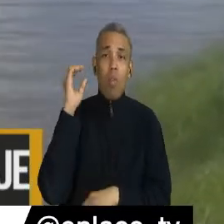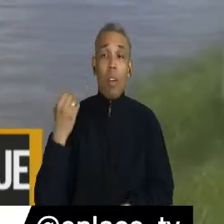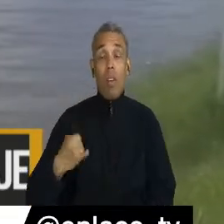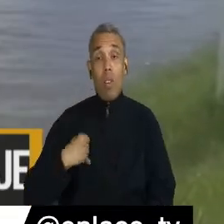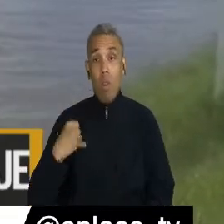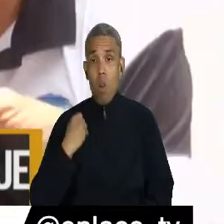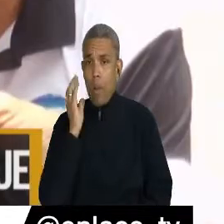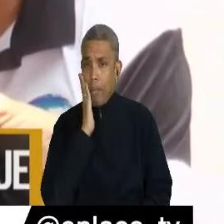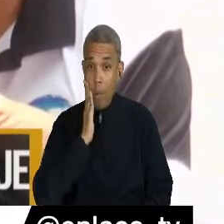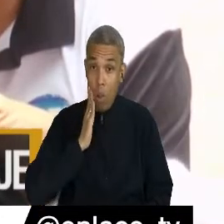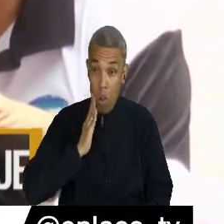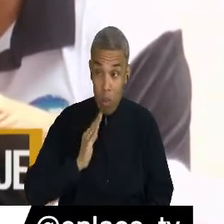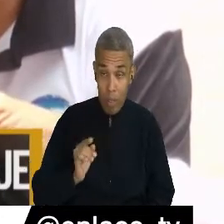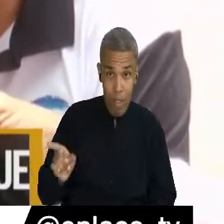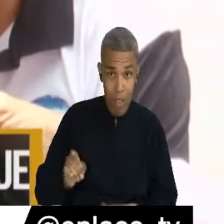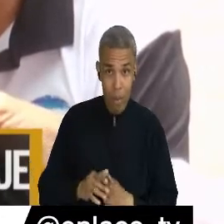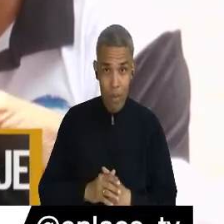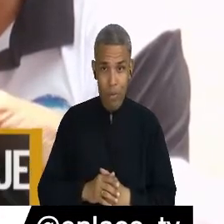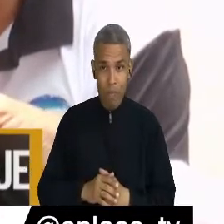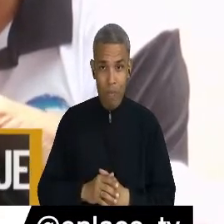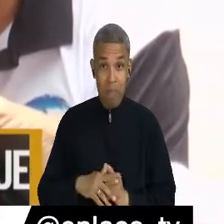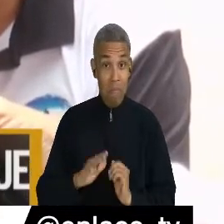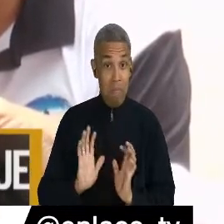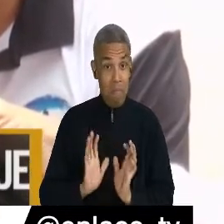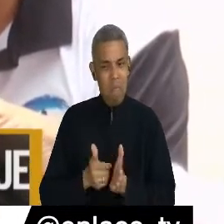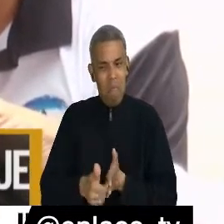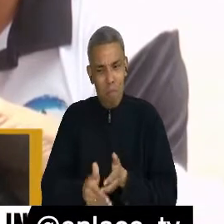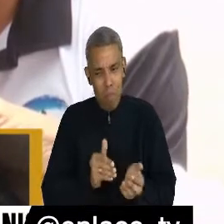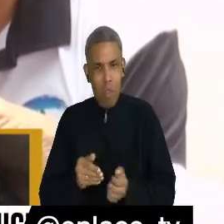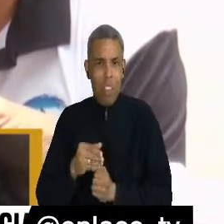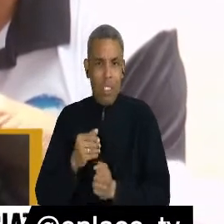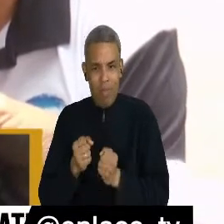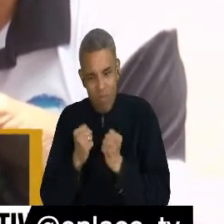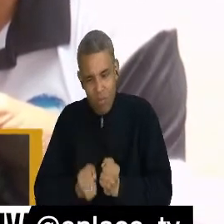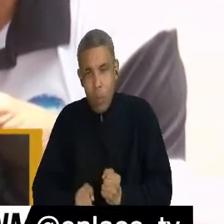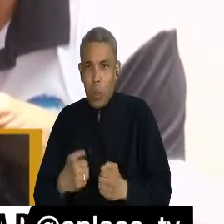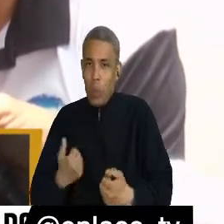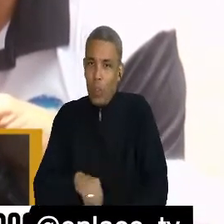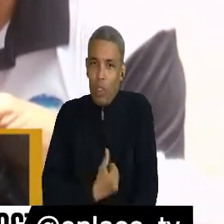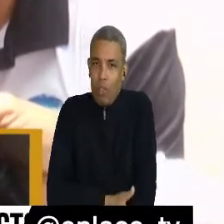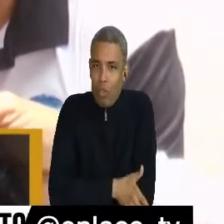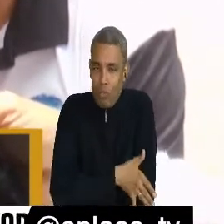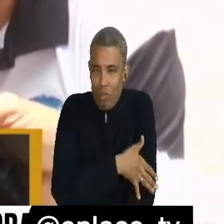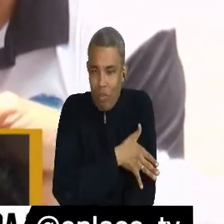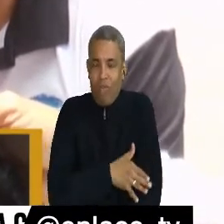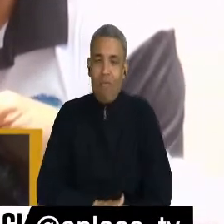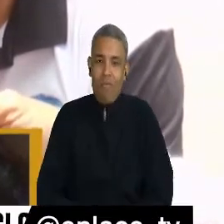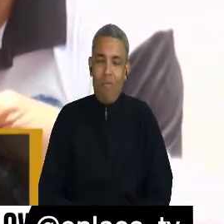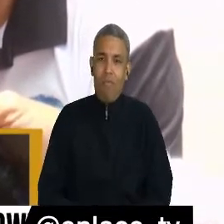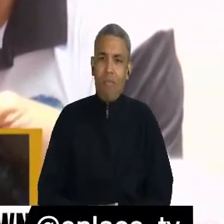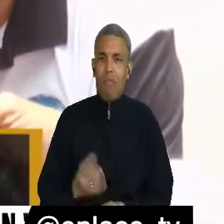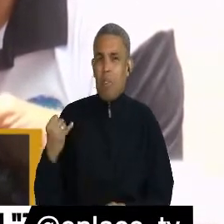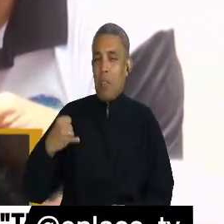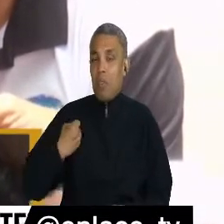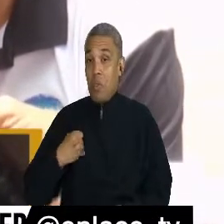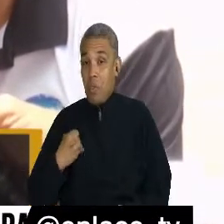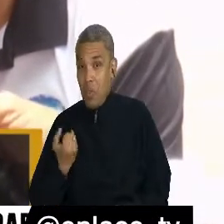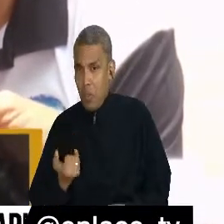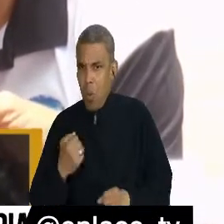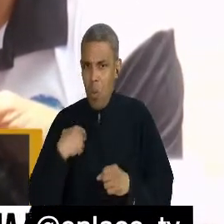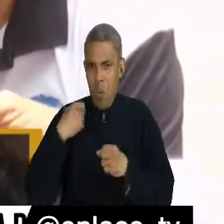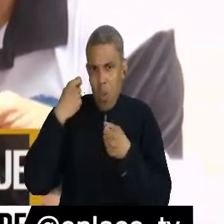los deportistas más jóvenes que había en el evento y eso fue de verdad una emoción para todo el mundo, jóvenes con